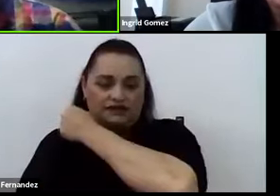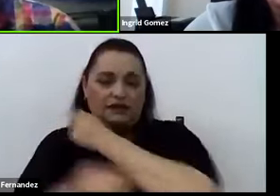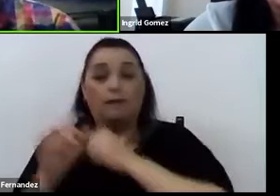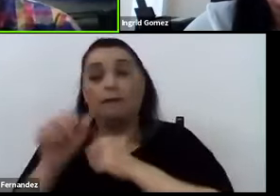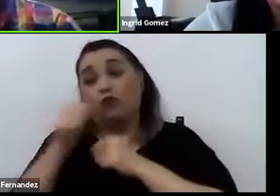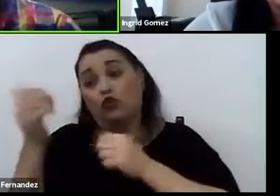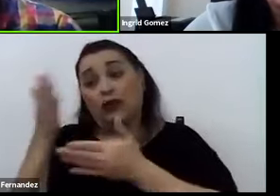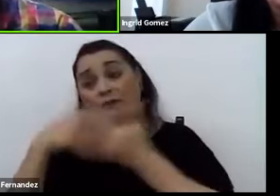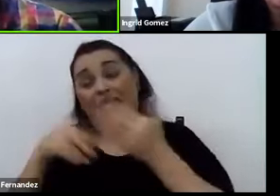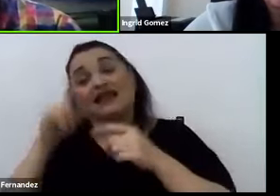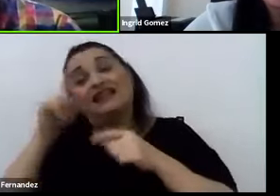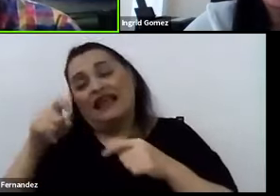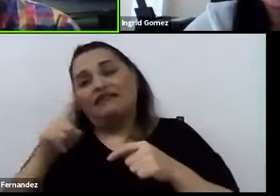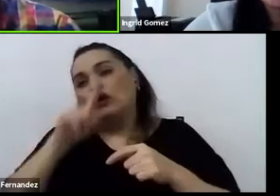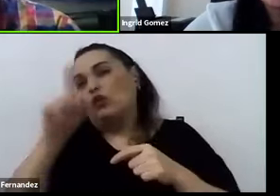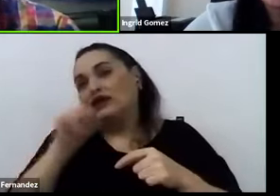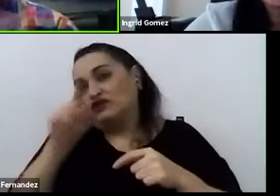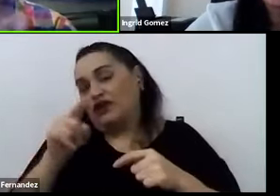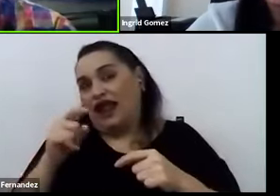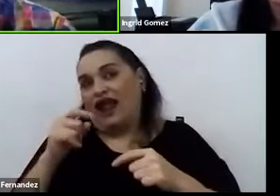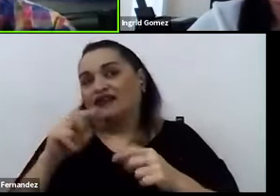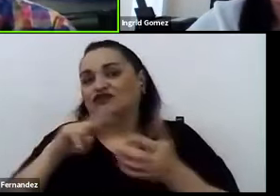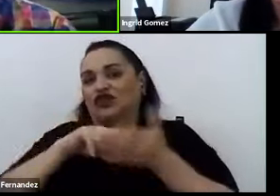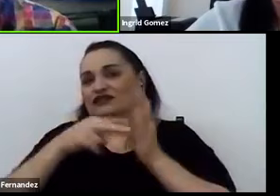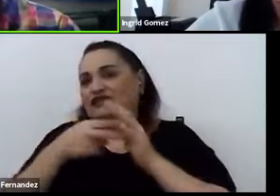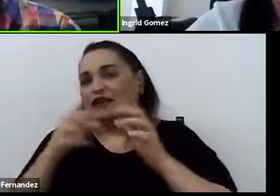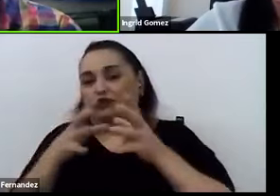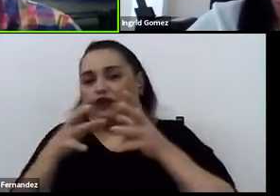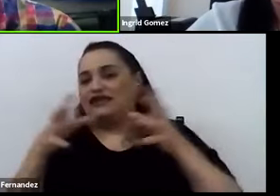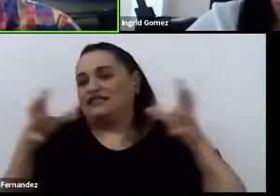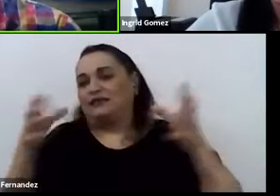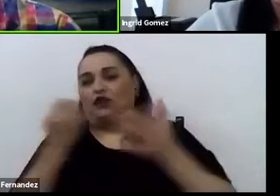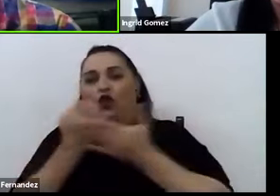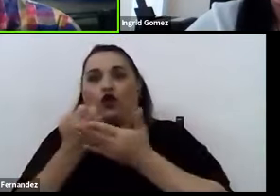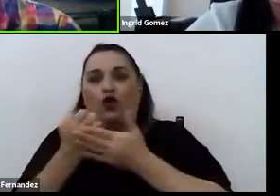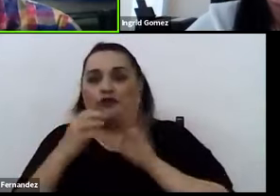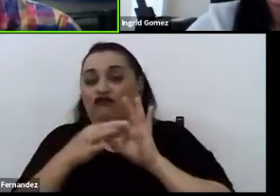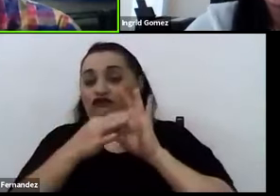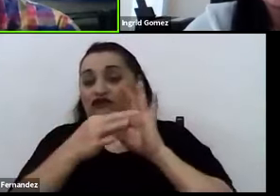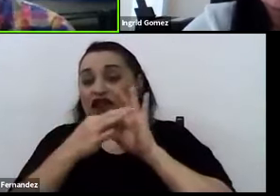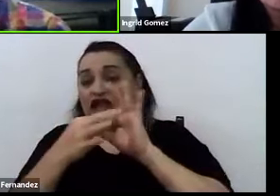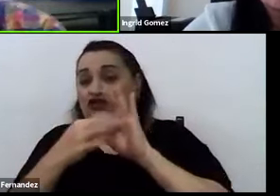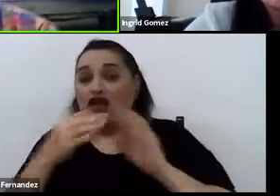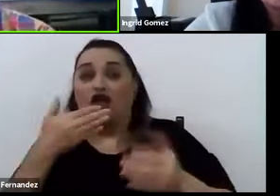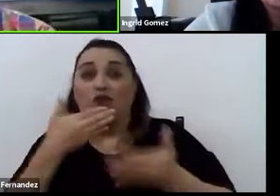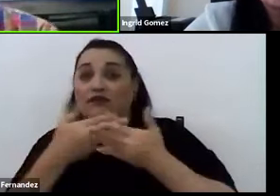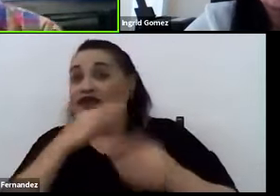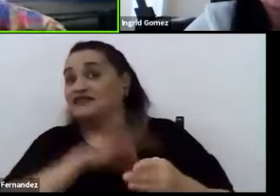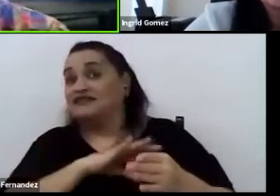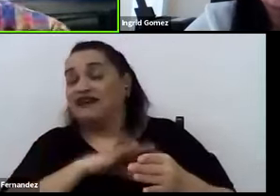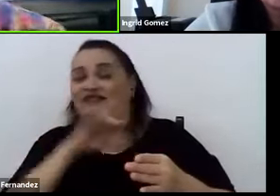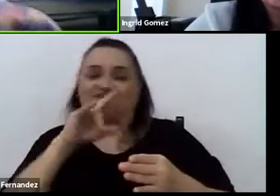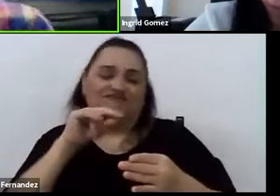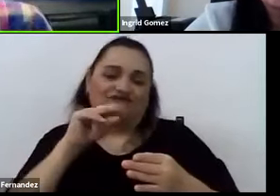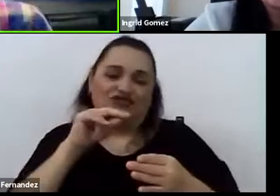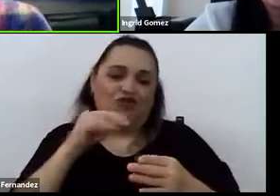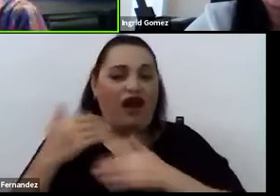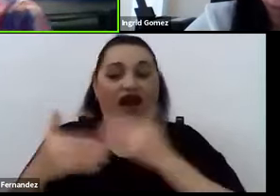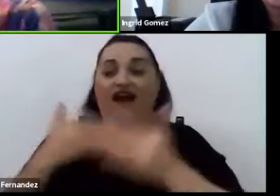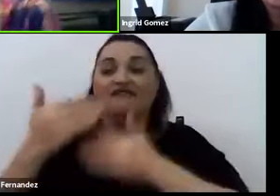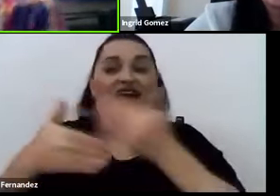digo, hay que cuestionar el concepto de crecimiento económico porque no está directamente relacionado con bienestar ni con avance